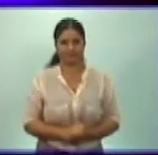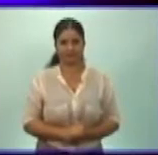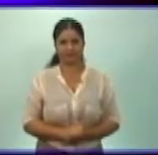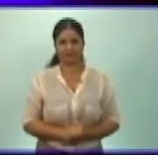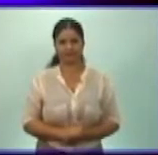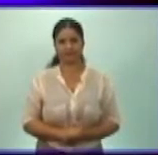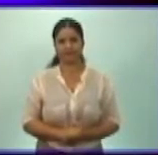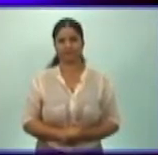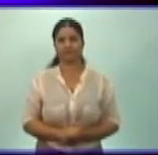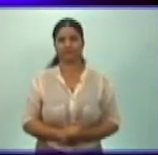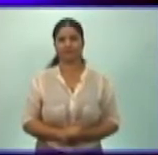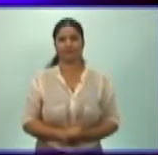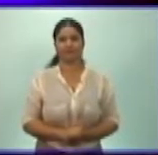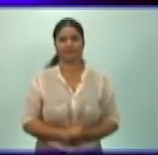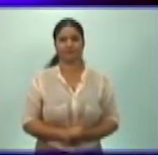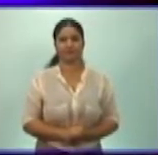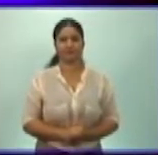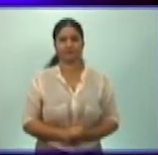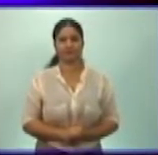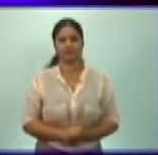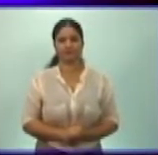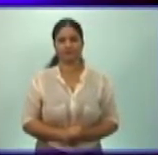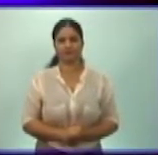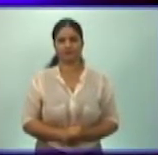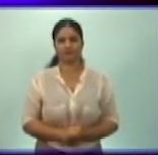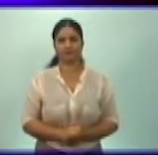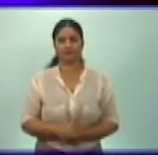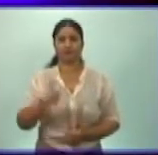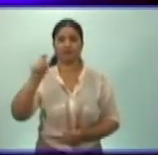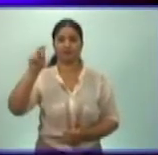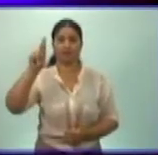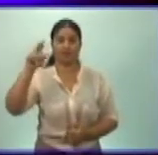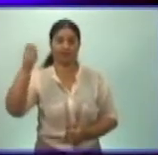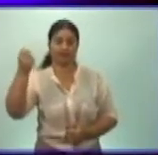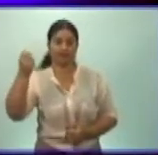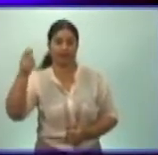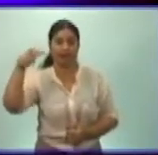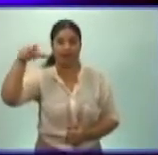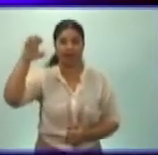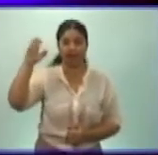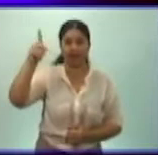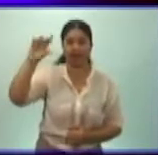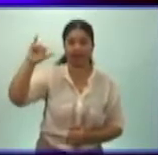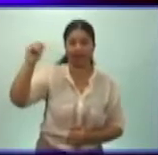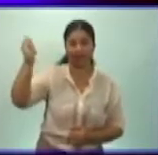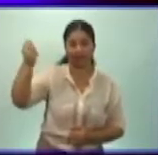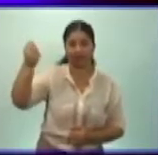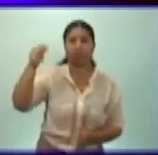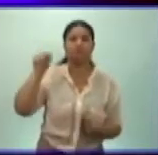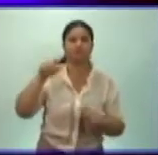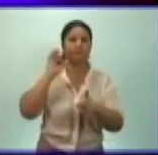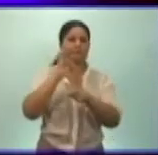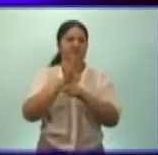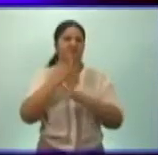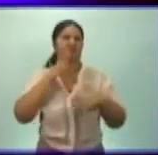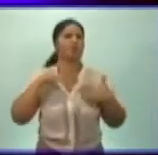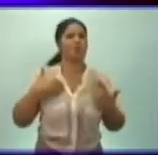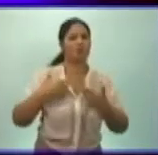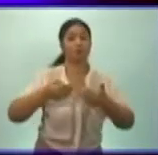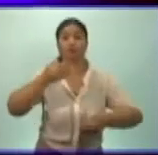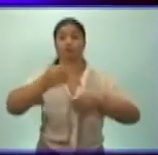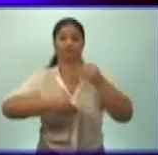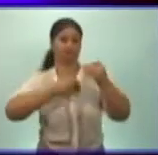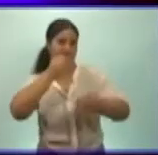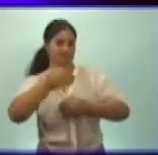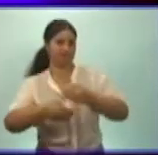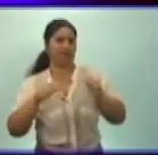En un primer momento, la tragedia comenzó a desarrollarse, representando conflictos o episodios